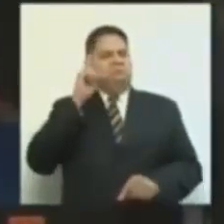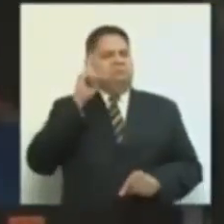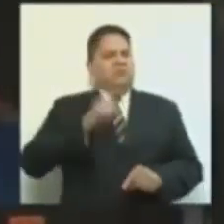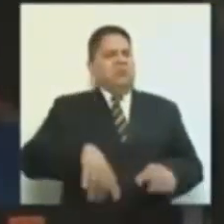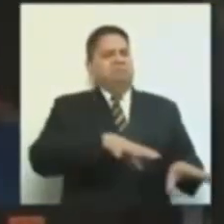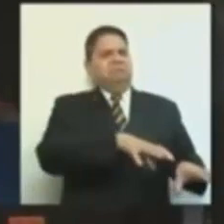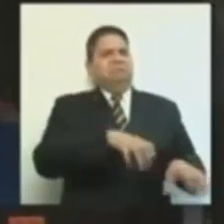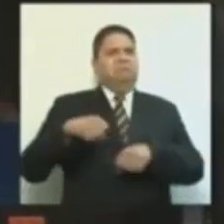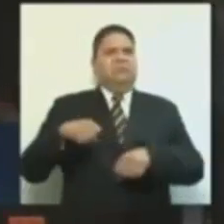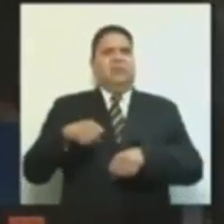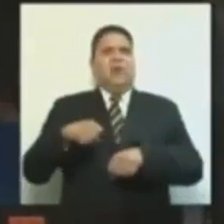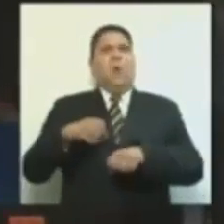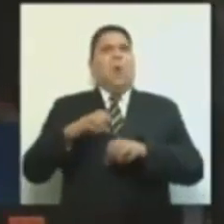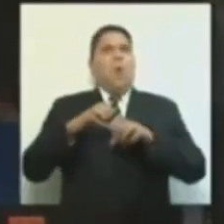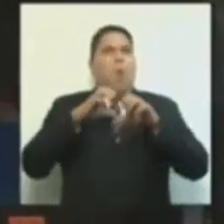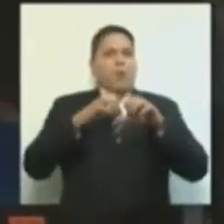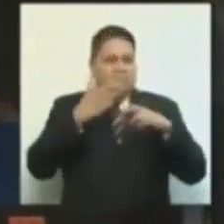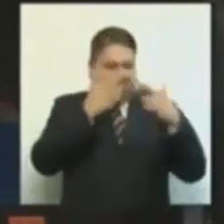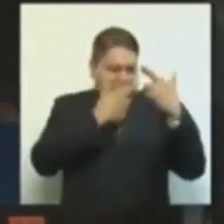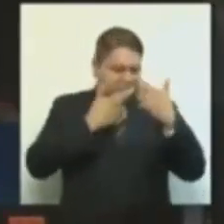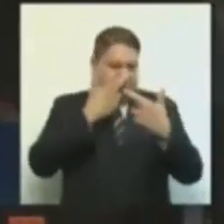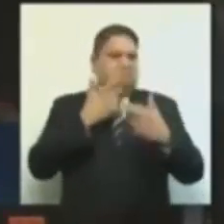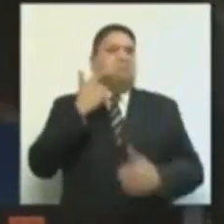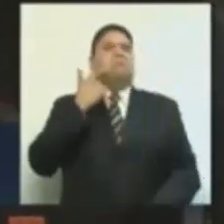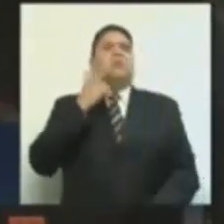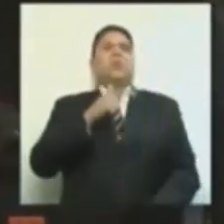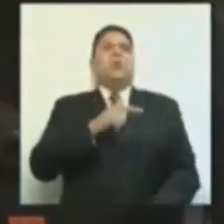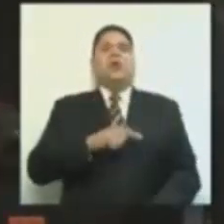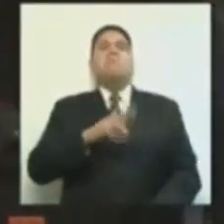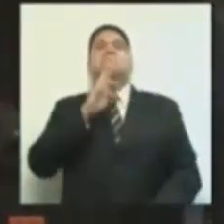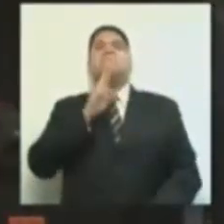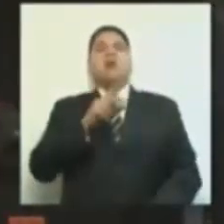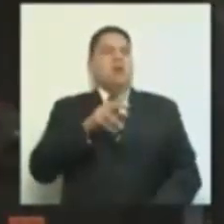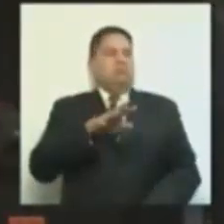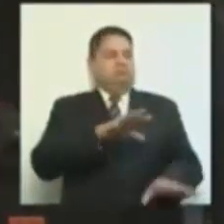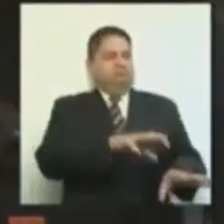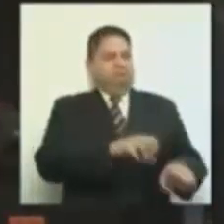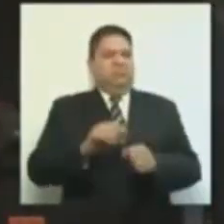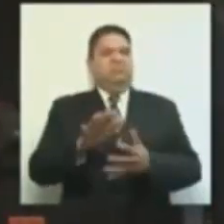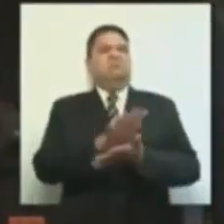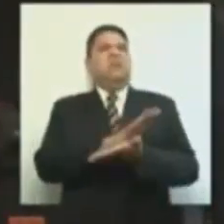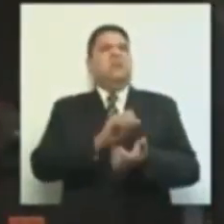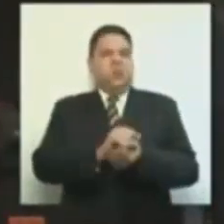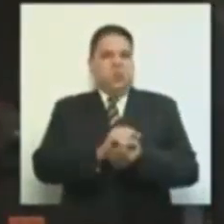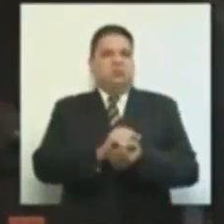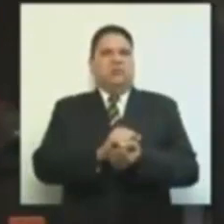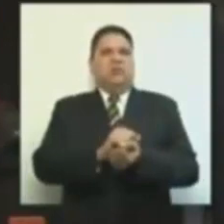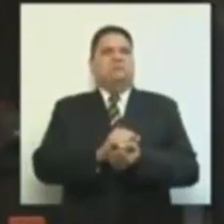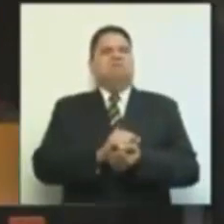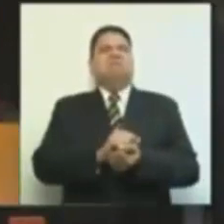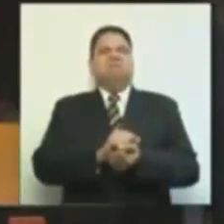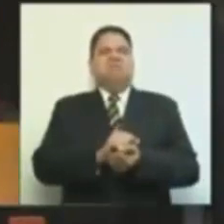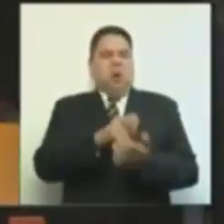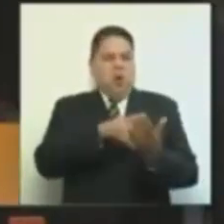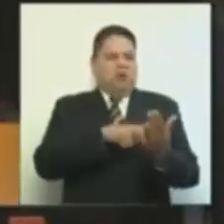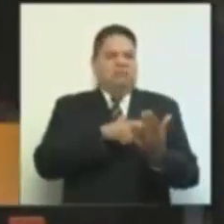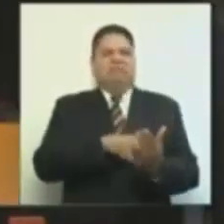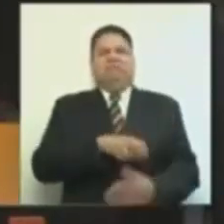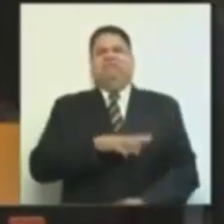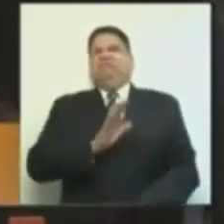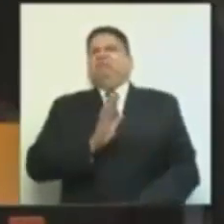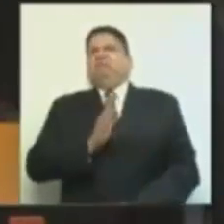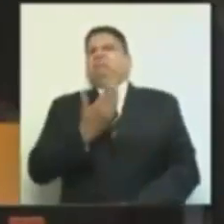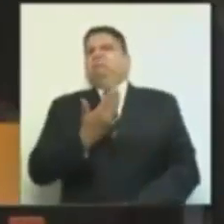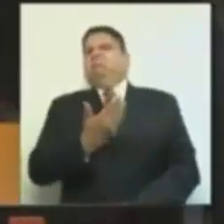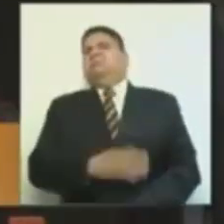bisturí, prefiere destruir lo que existe en lugar de corregirlo,